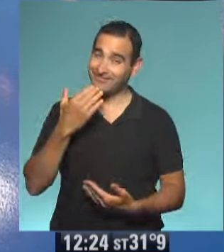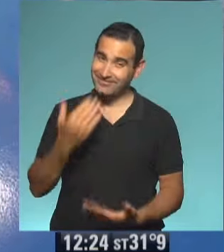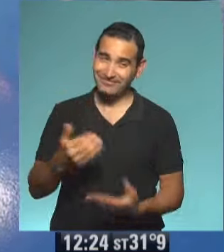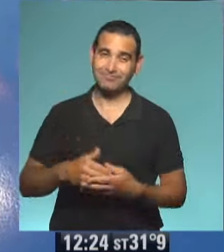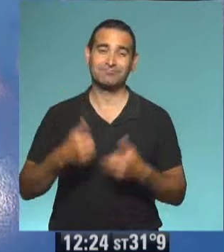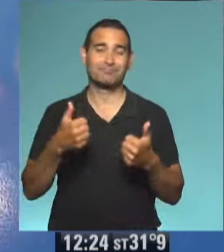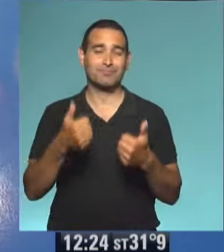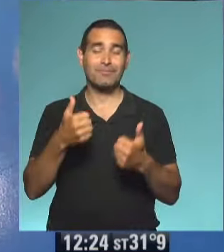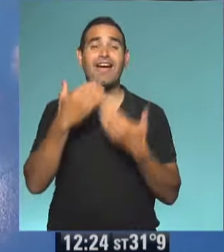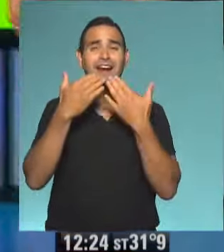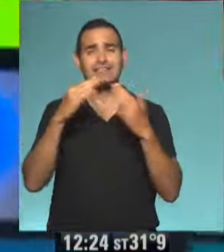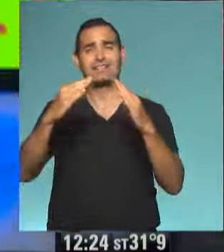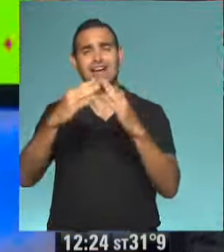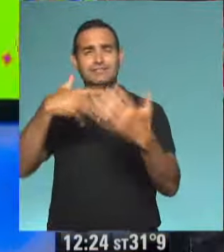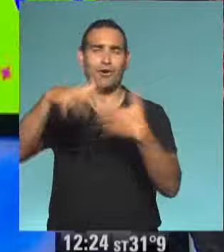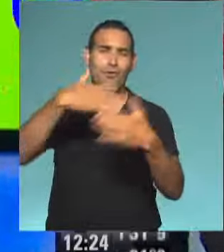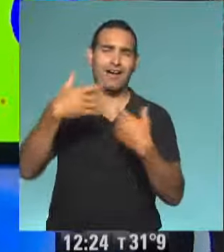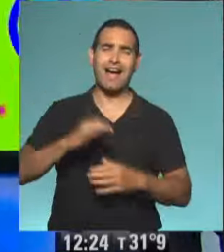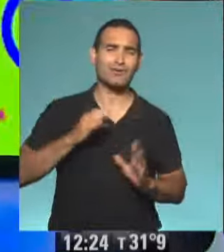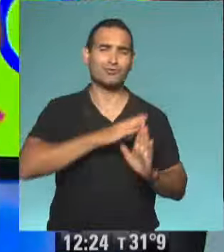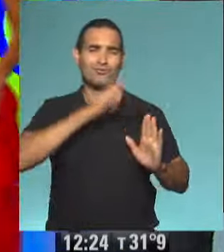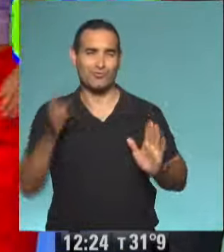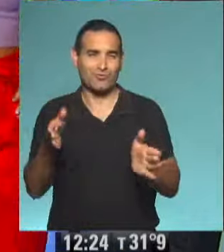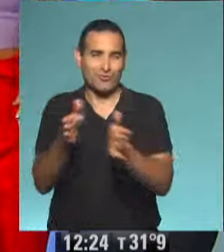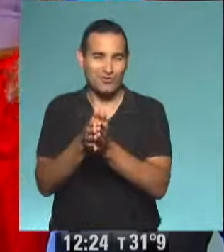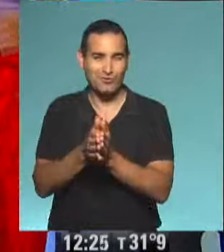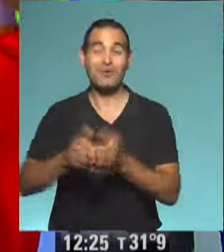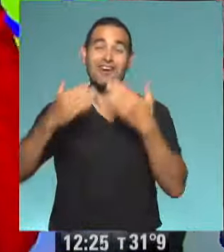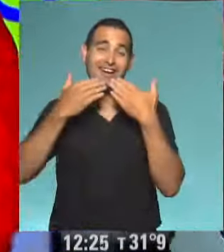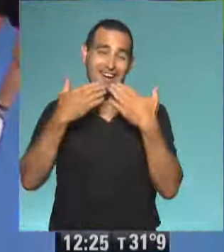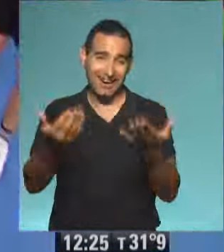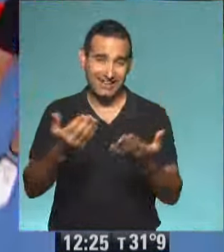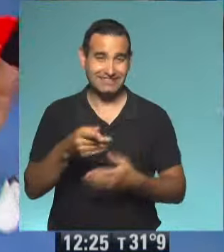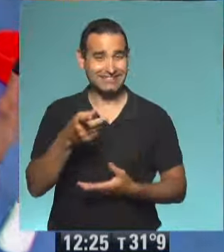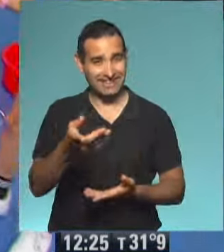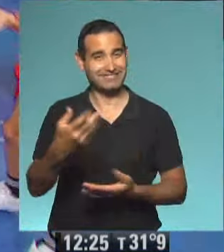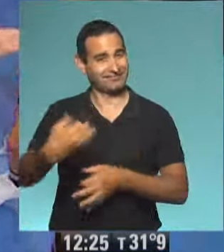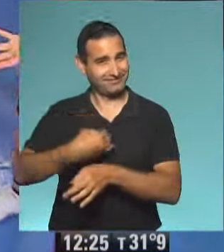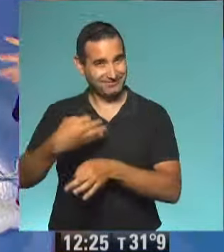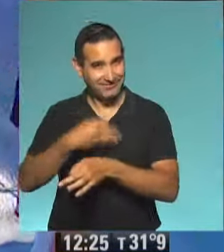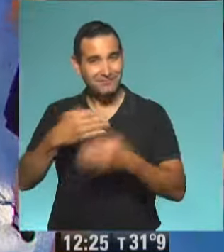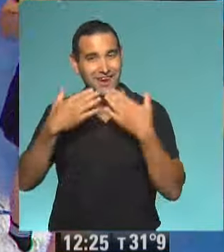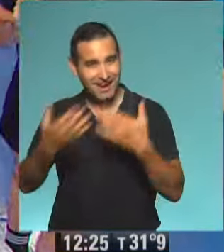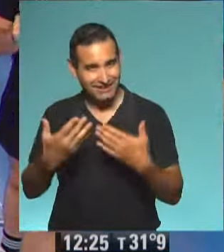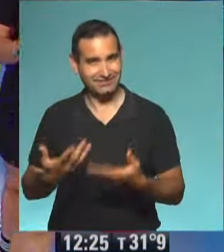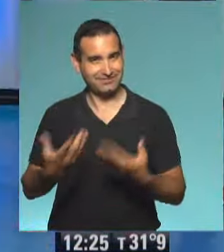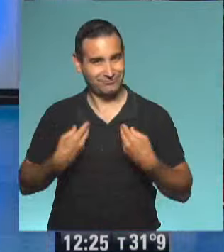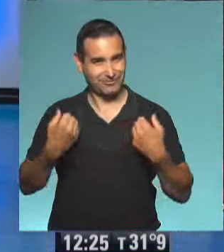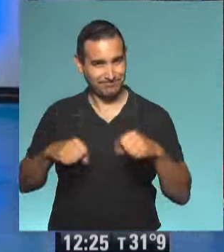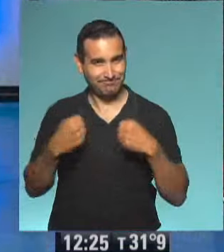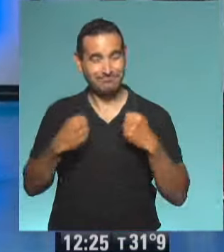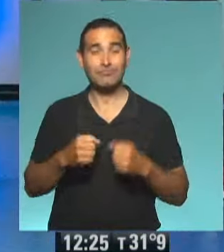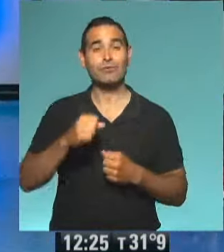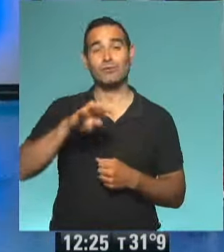Muy bien. Gracias en casa por jugar todo el año con nosotras. Gracias a la señora Vir que nos entrenó. Felicitaciones,